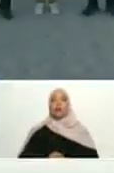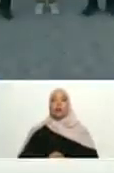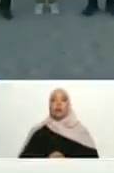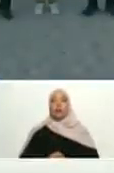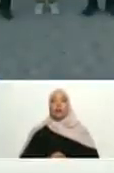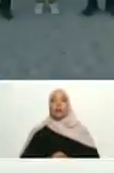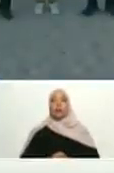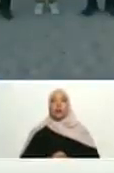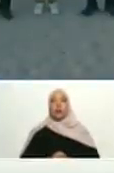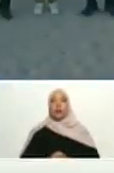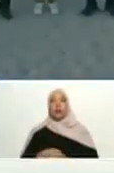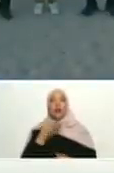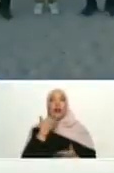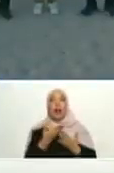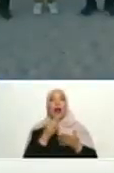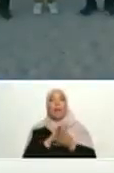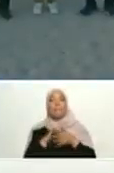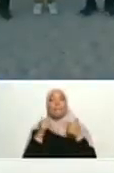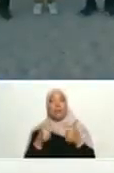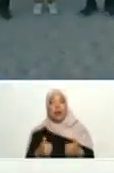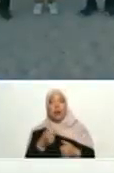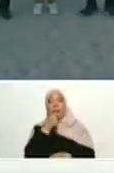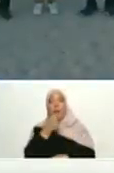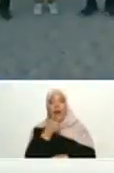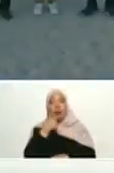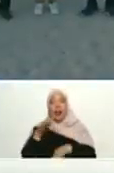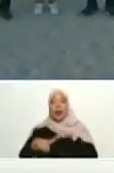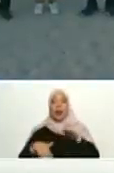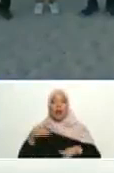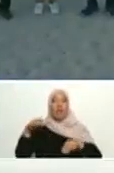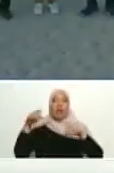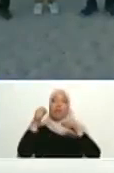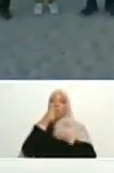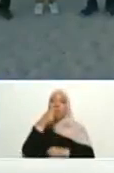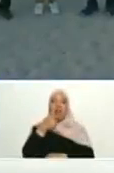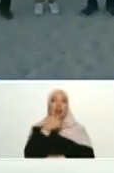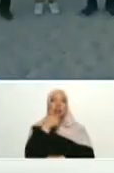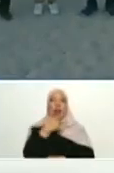Muy bien, Víctor Claro, qué belleza esas imágenes